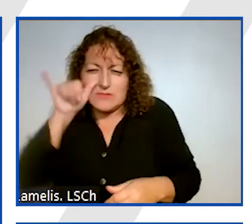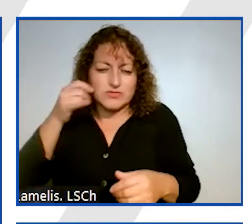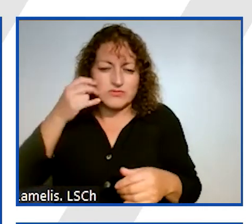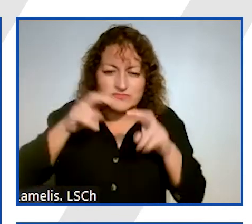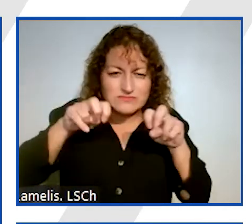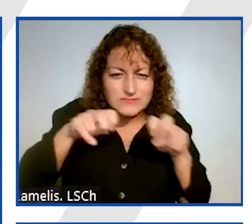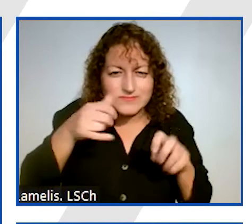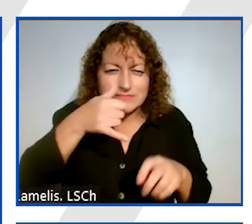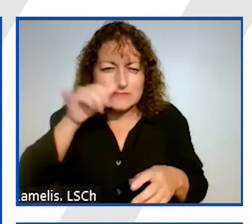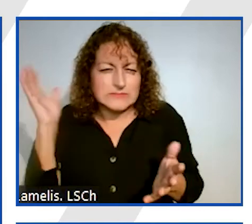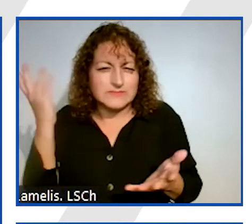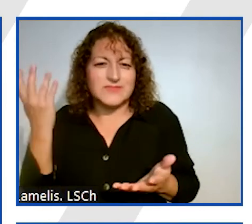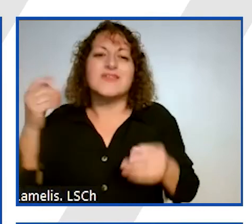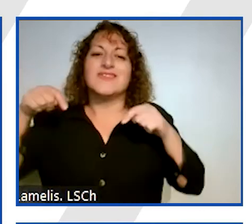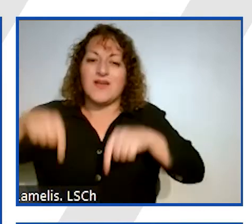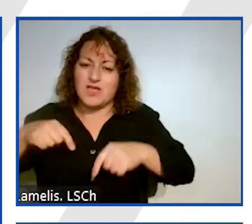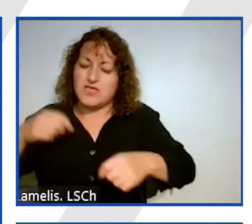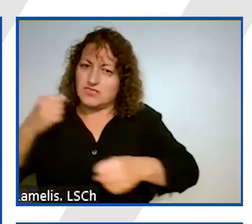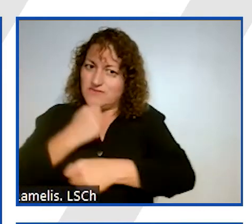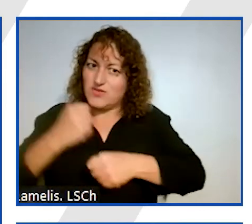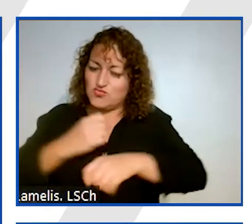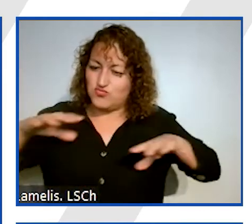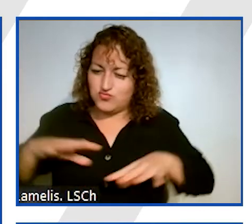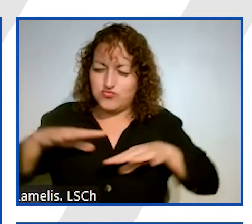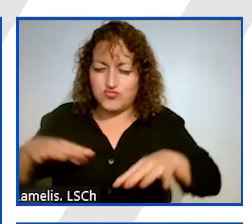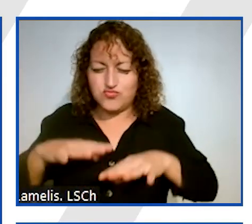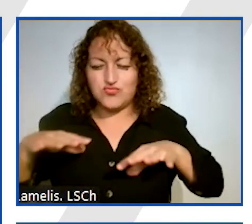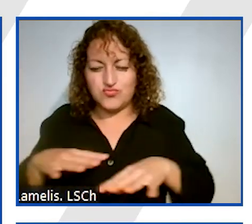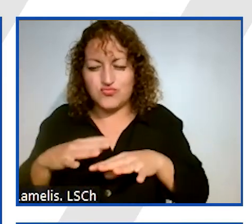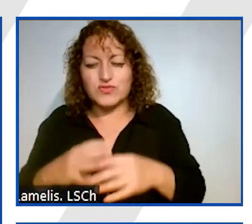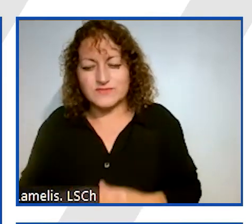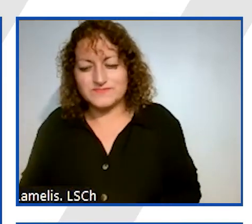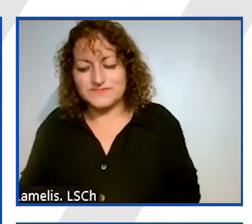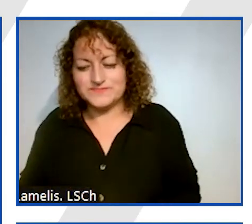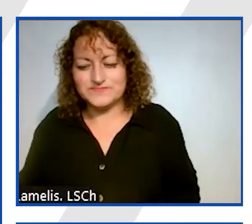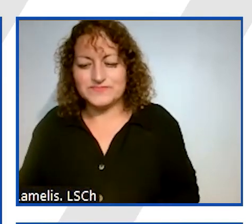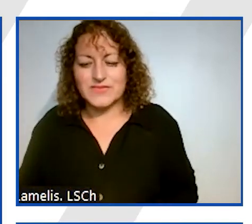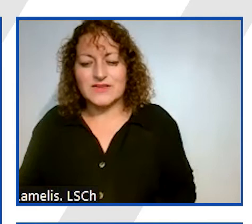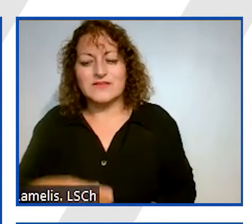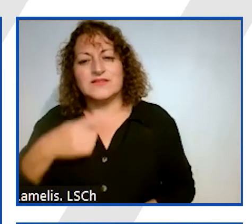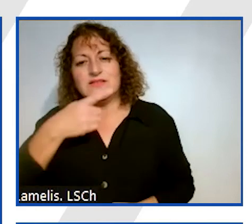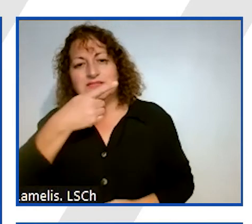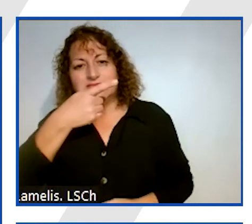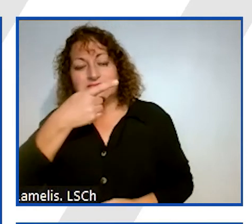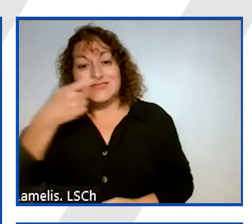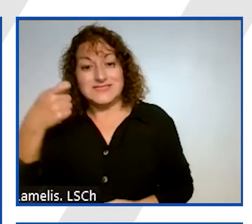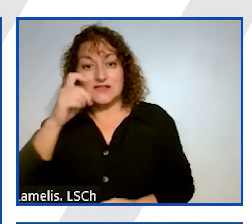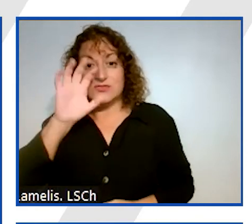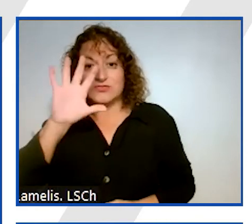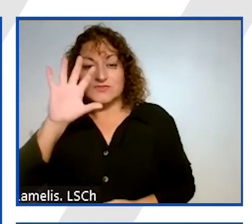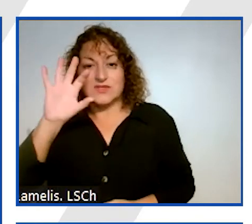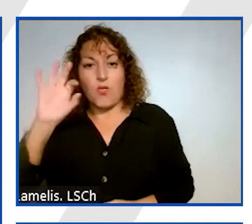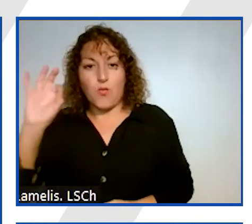esta titánica labor, y nos dimos porque fuimos aproximadamente 150 científicos a nivel